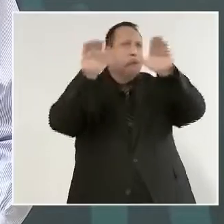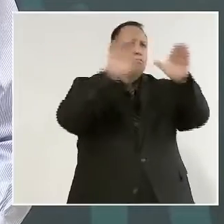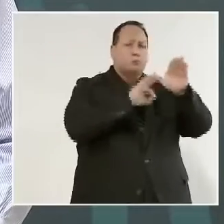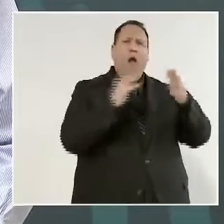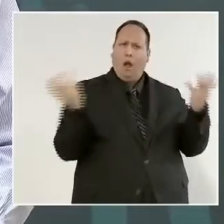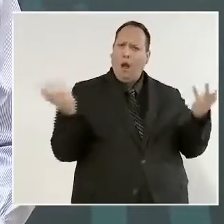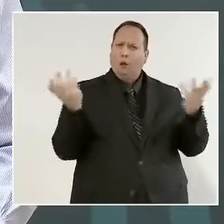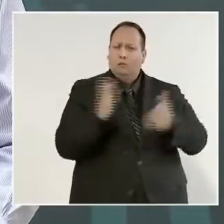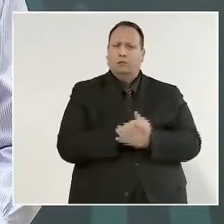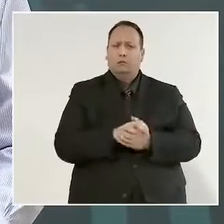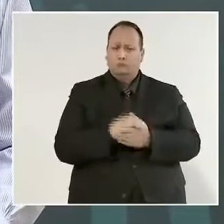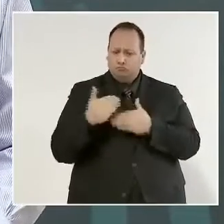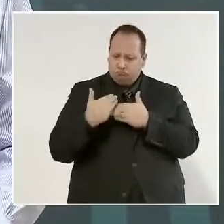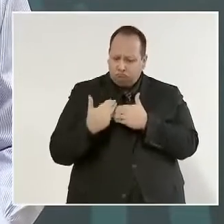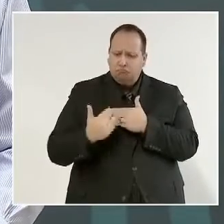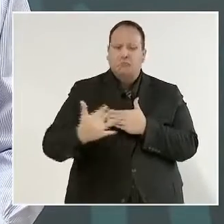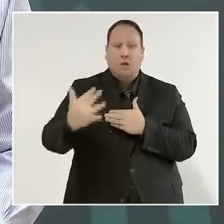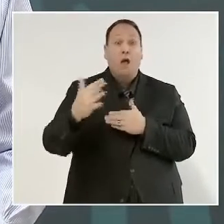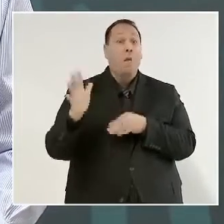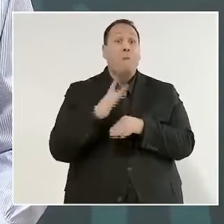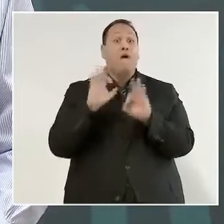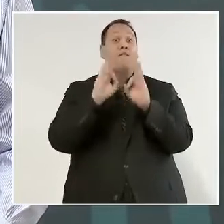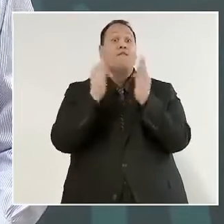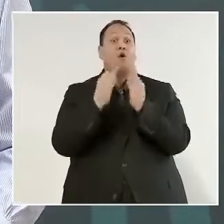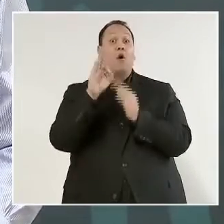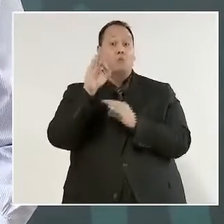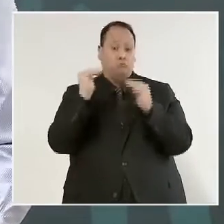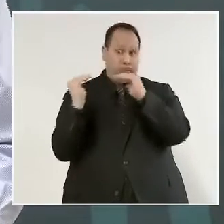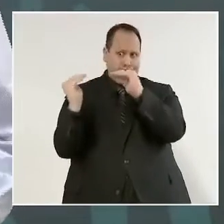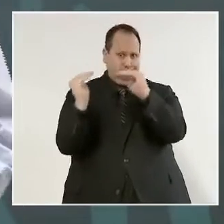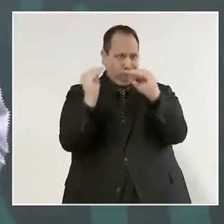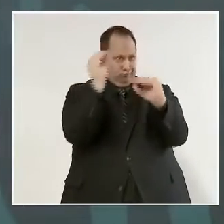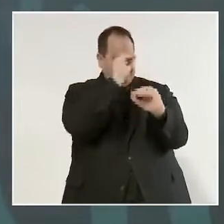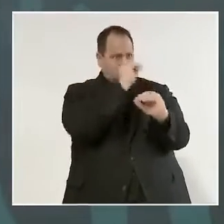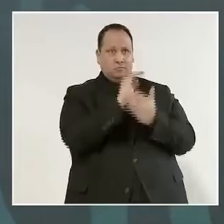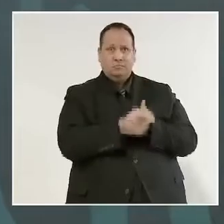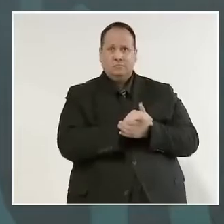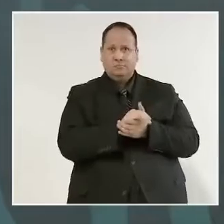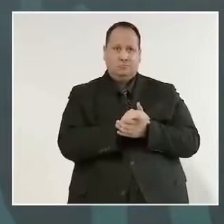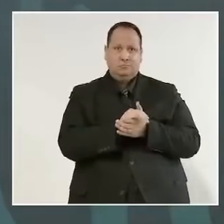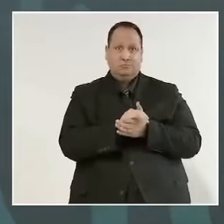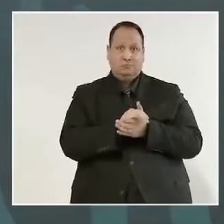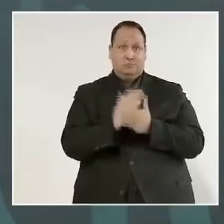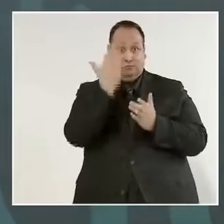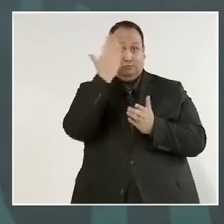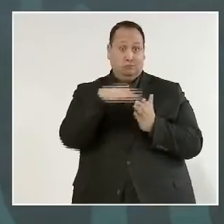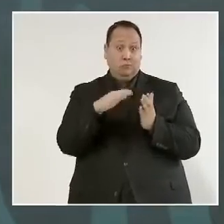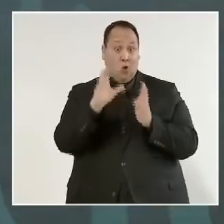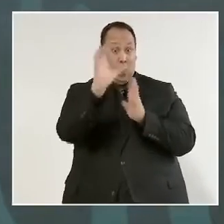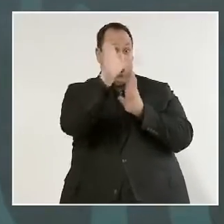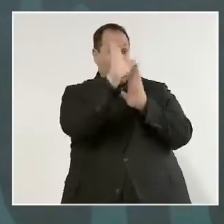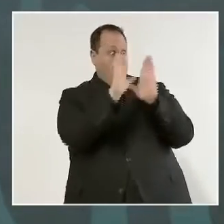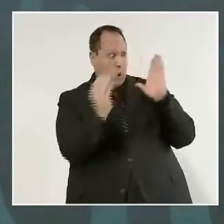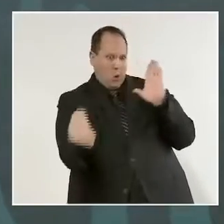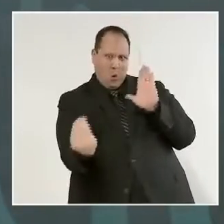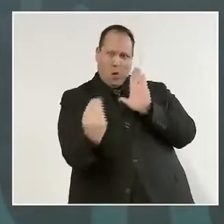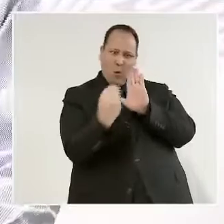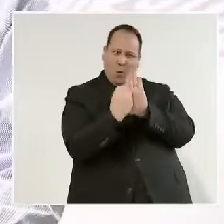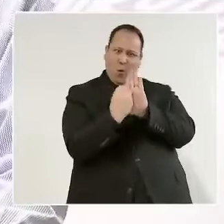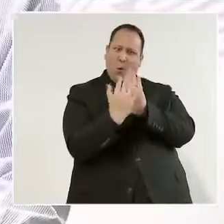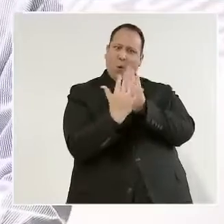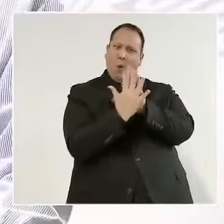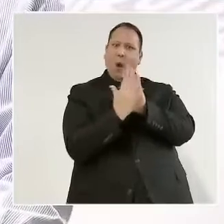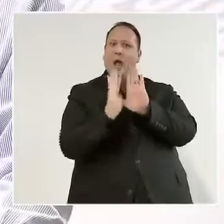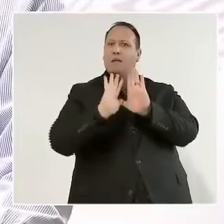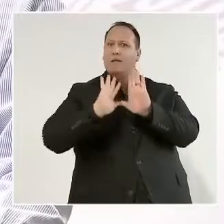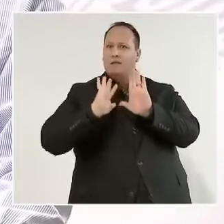porque ya este método democrático se elevó a rango constitucional.